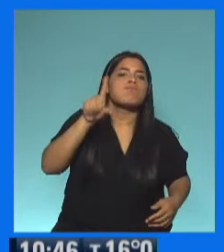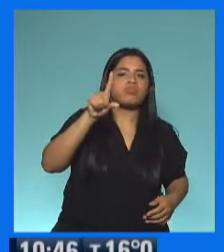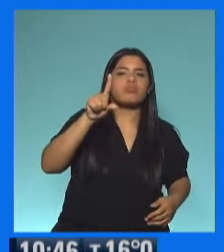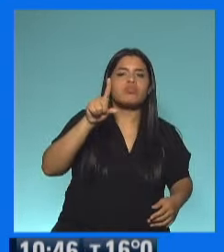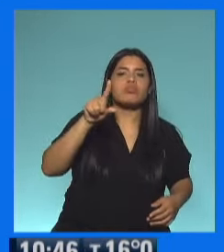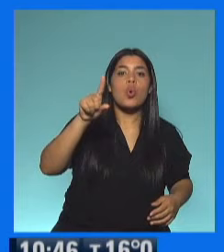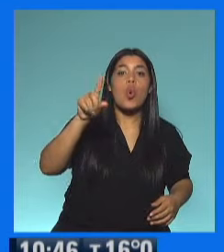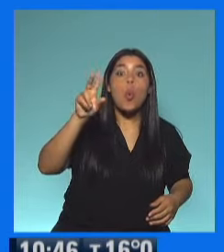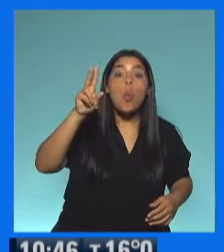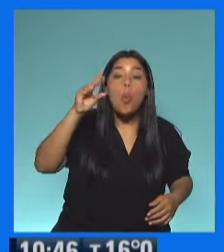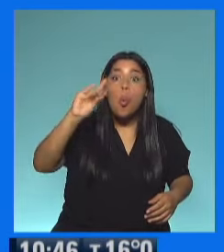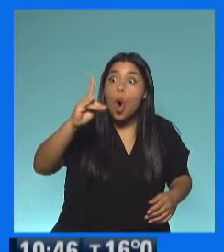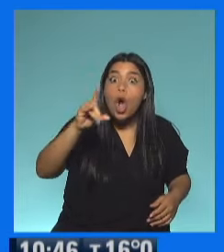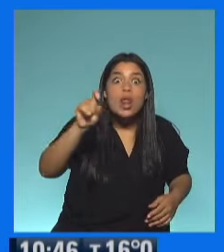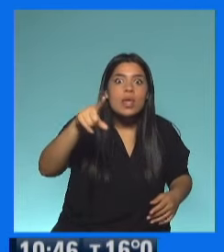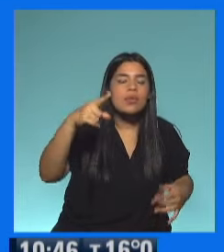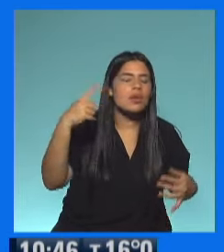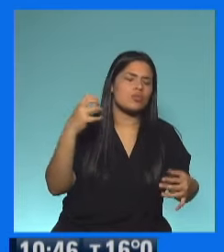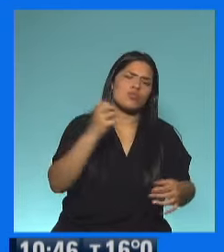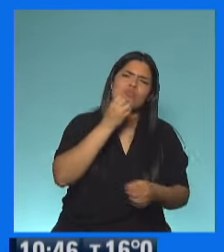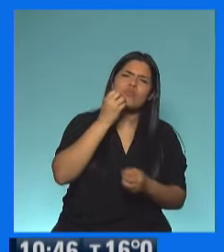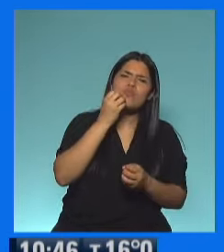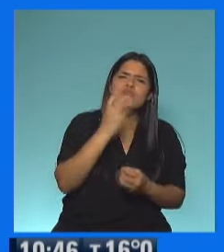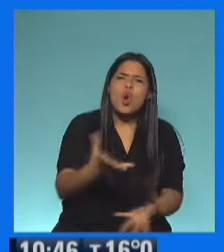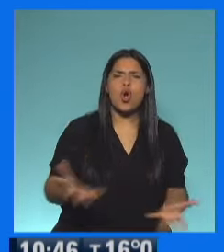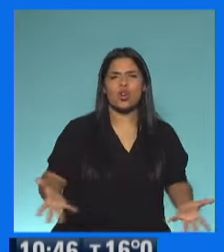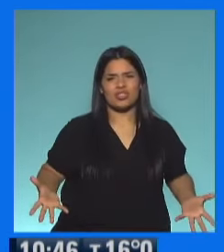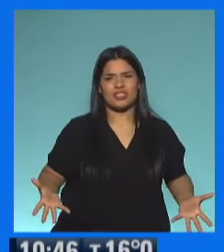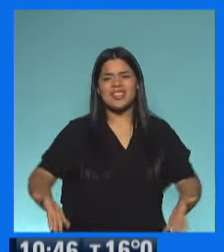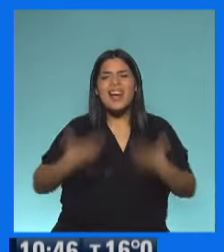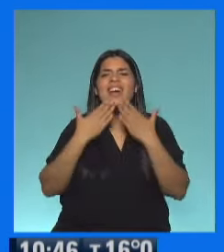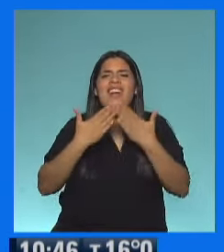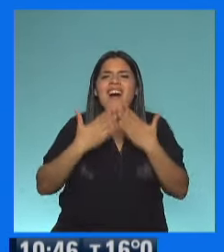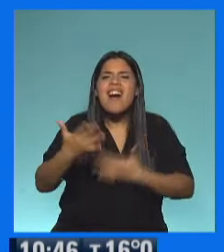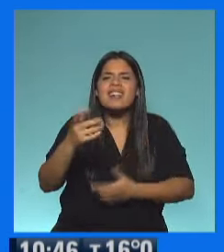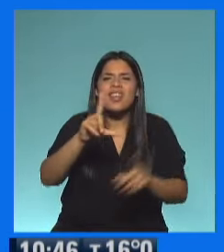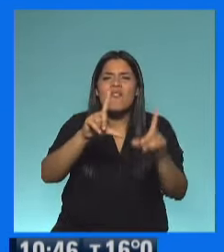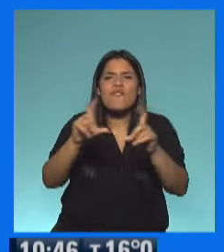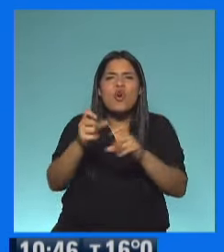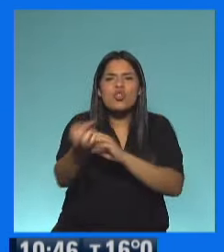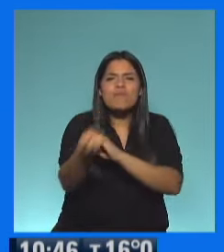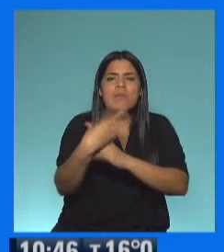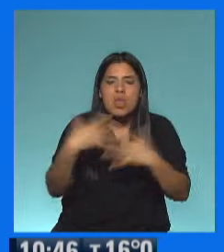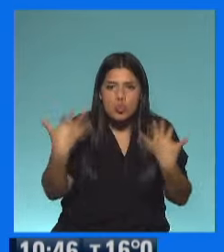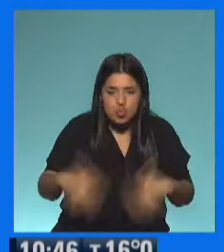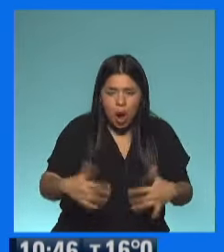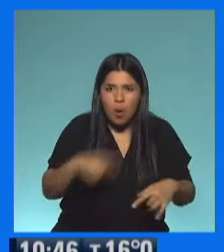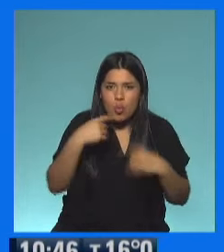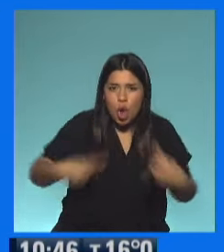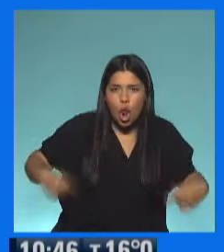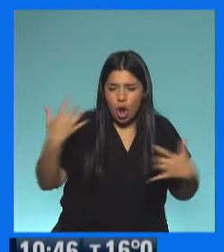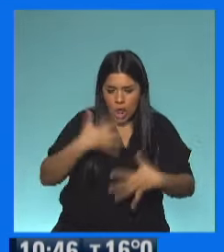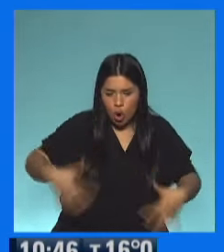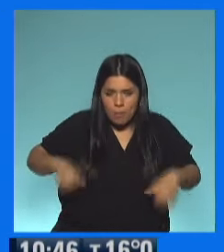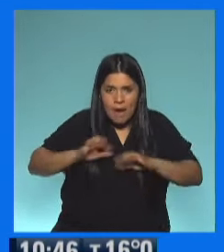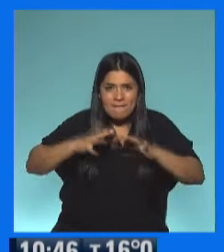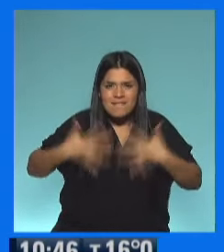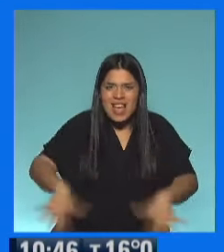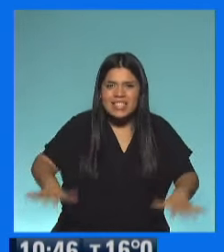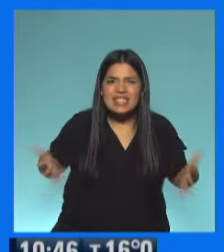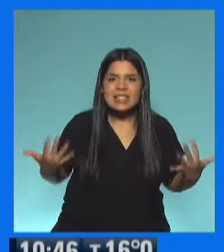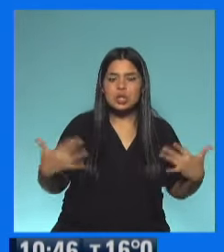De Bolivia. Bolivia. Muy hermosa. Impresionante. Gracias por compartirnos ese traje. ¡Wow! ¡Qué vestuario! ¡Qué colores! ¡Increíble! Mirá la